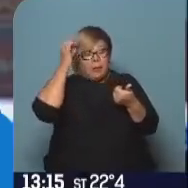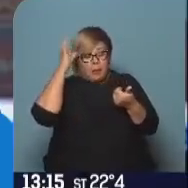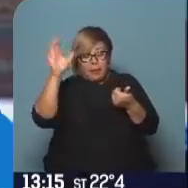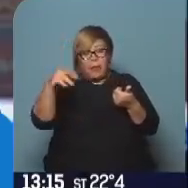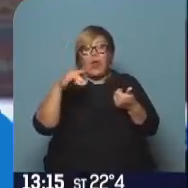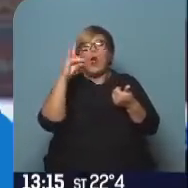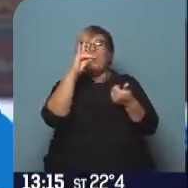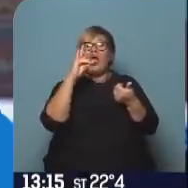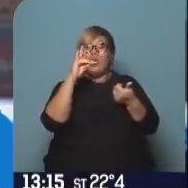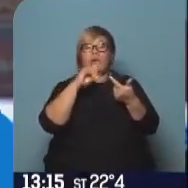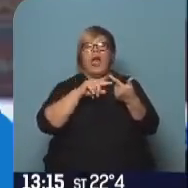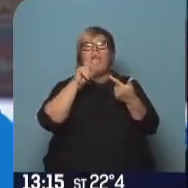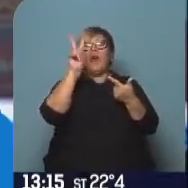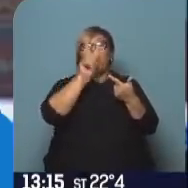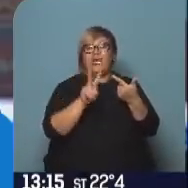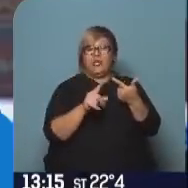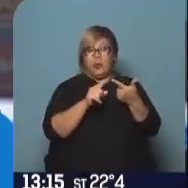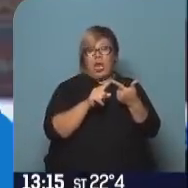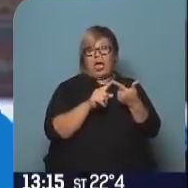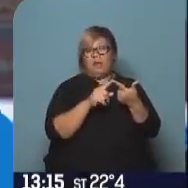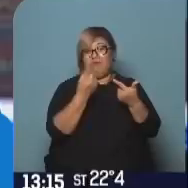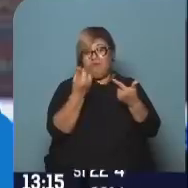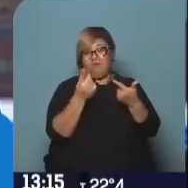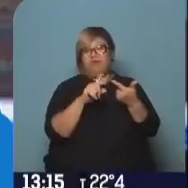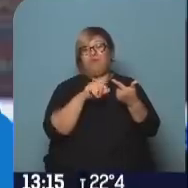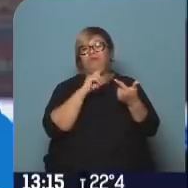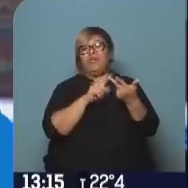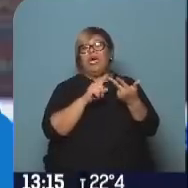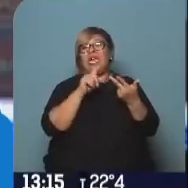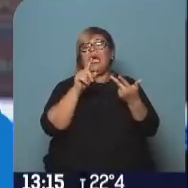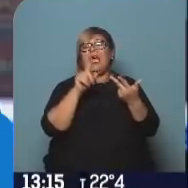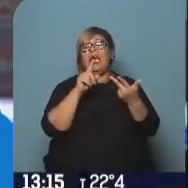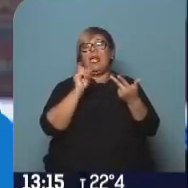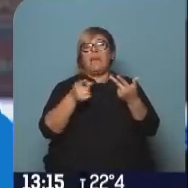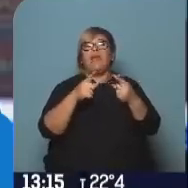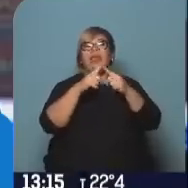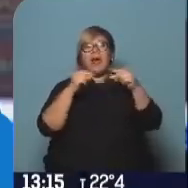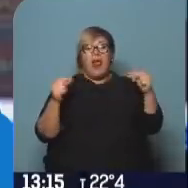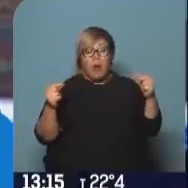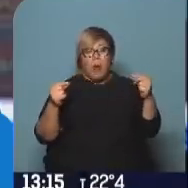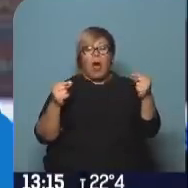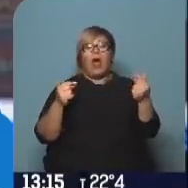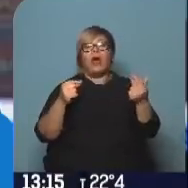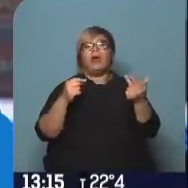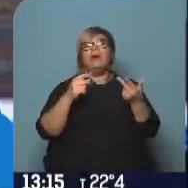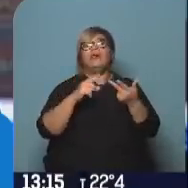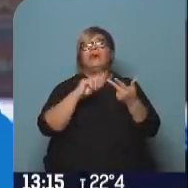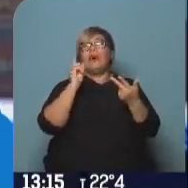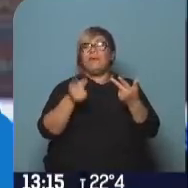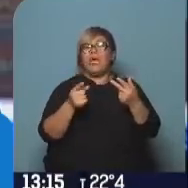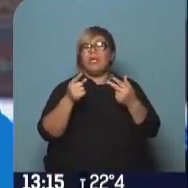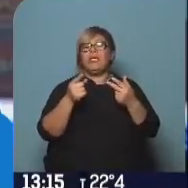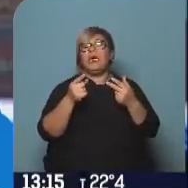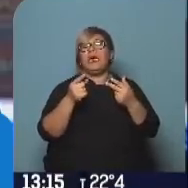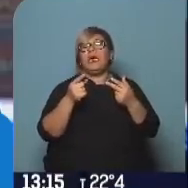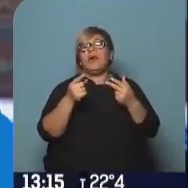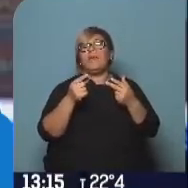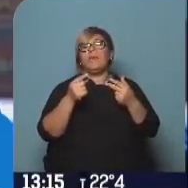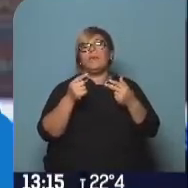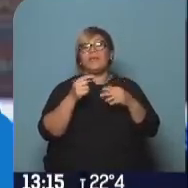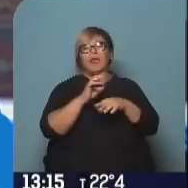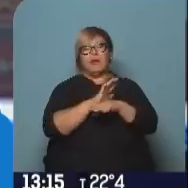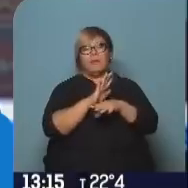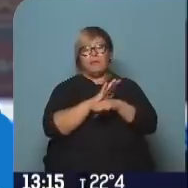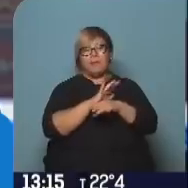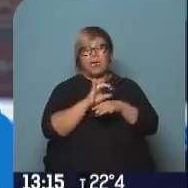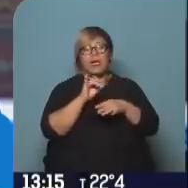Bolivia y Venezuela son los pocos integrantes, junto con Nicaragua y creo que Surinam y algún otro que se